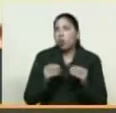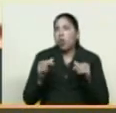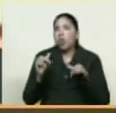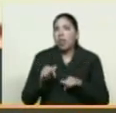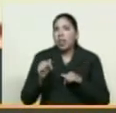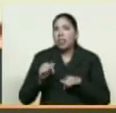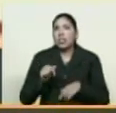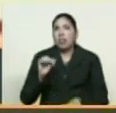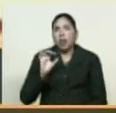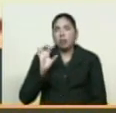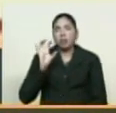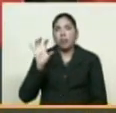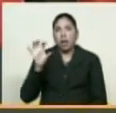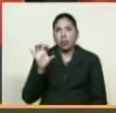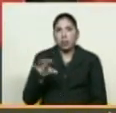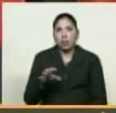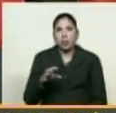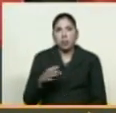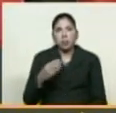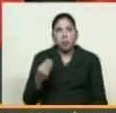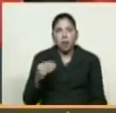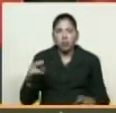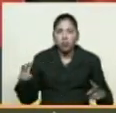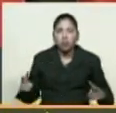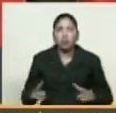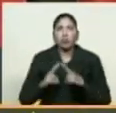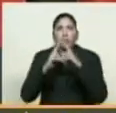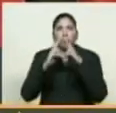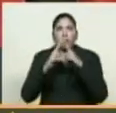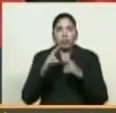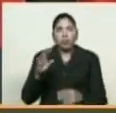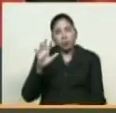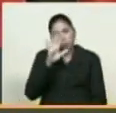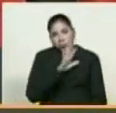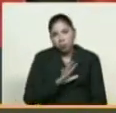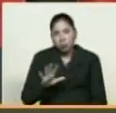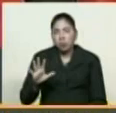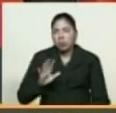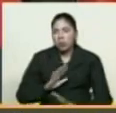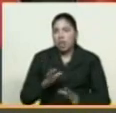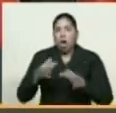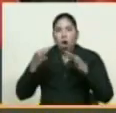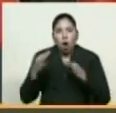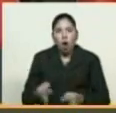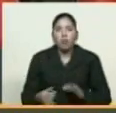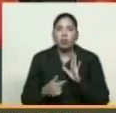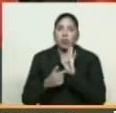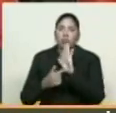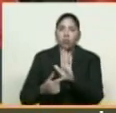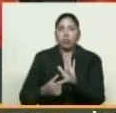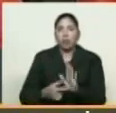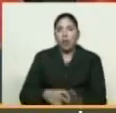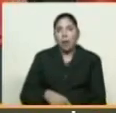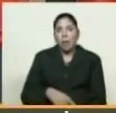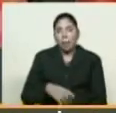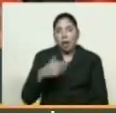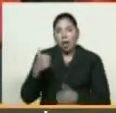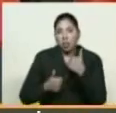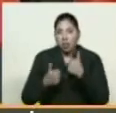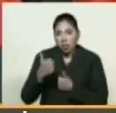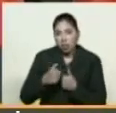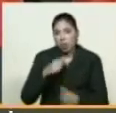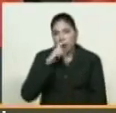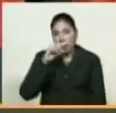patria. Nos vamos a encontrar para ya de una vez lanzar la candidatura oficial del presidente Nicolás Maduro como un